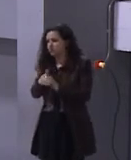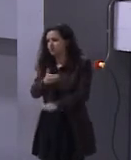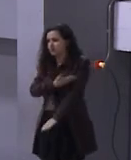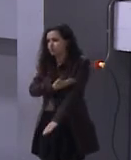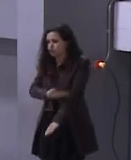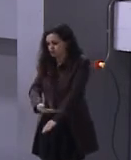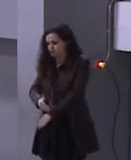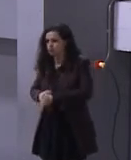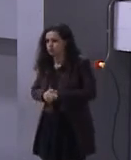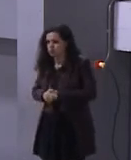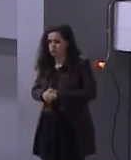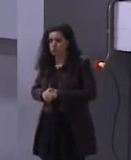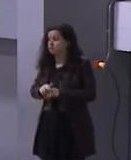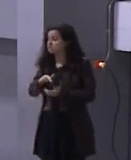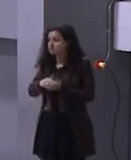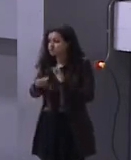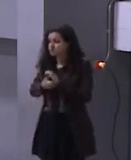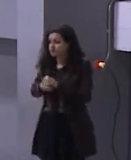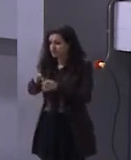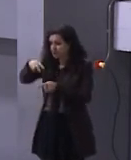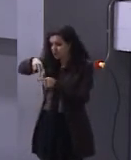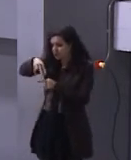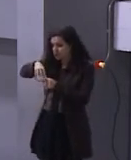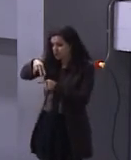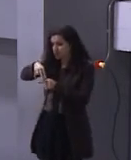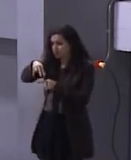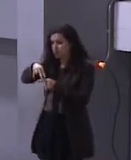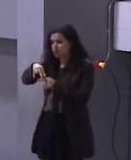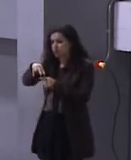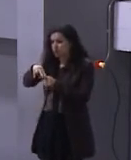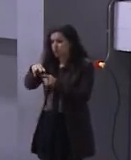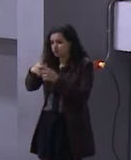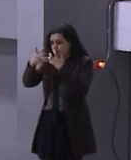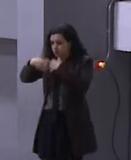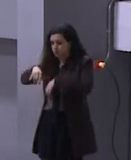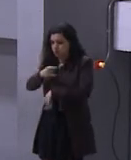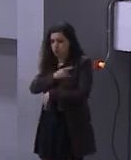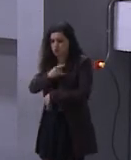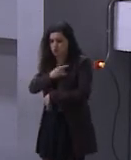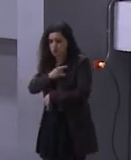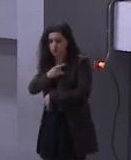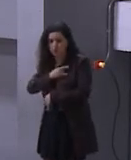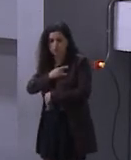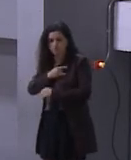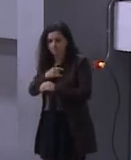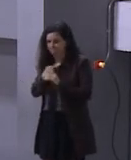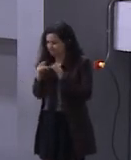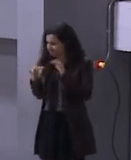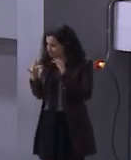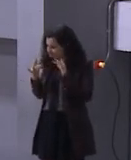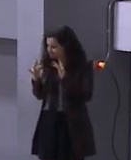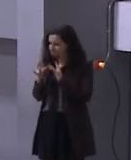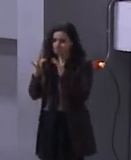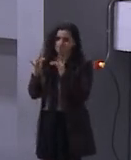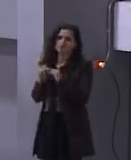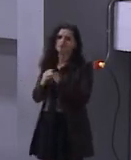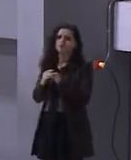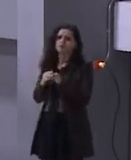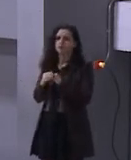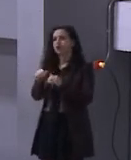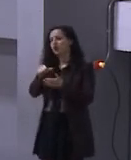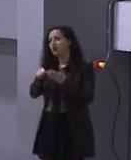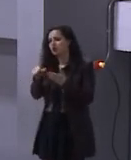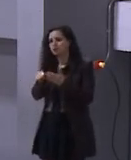pesos. Digamos, los recursos de funcionamiento de la universidad están muy ajustados, los gastos operativos